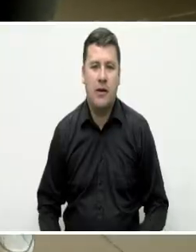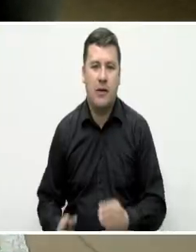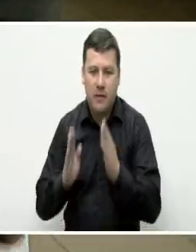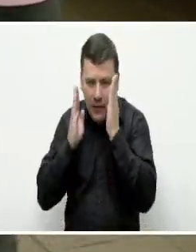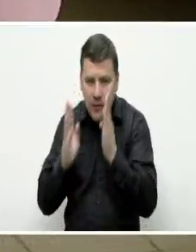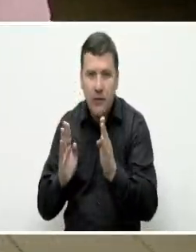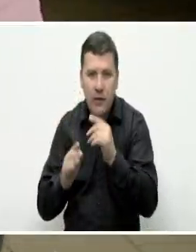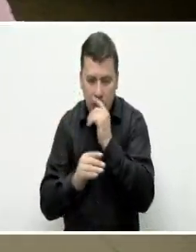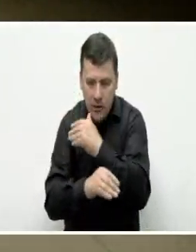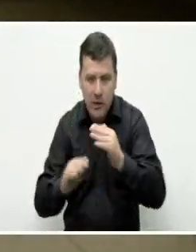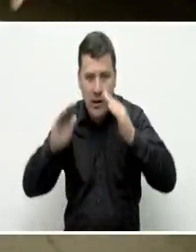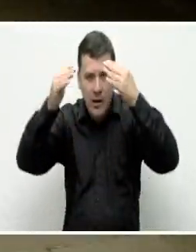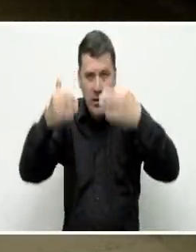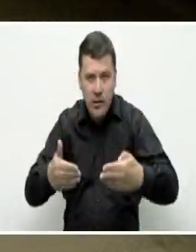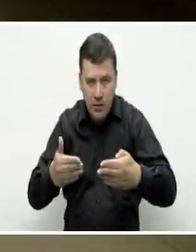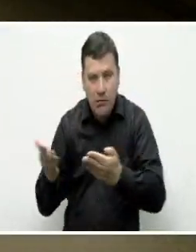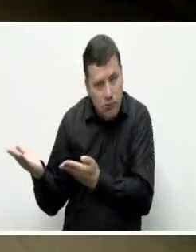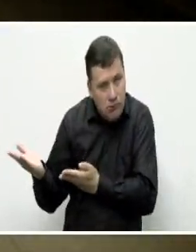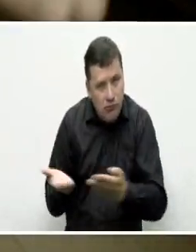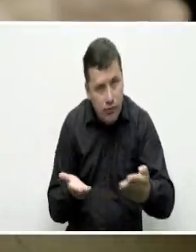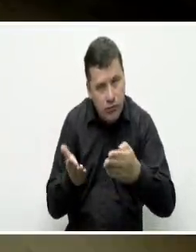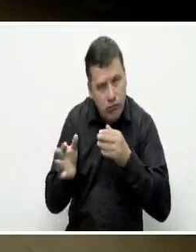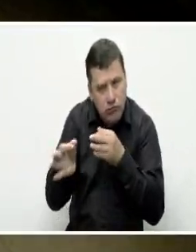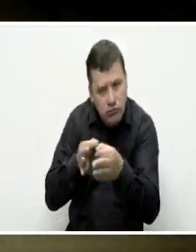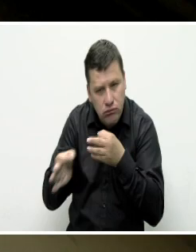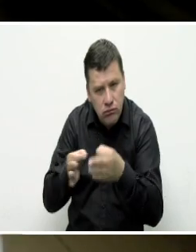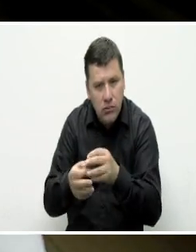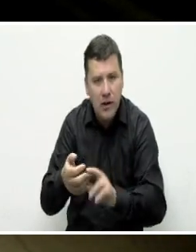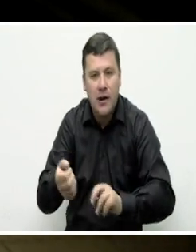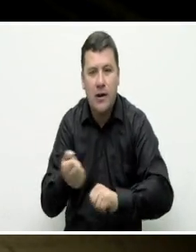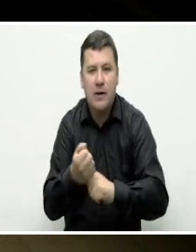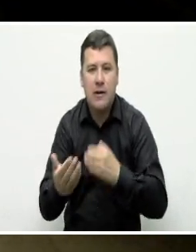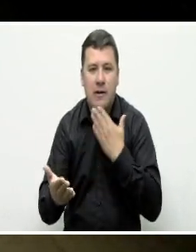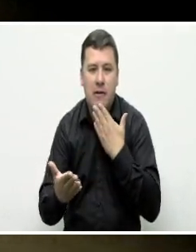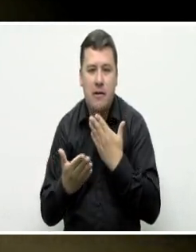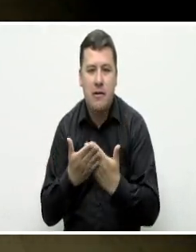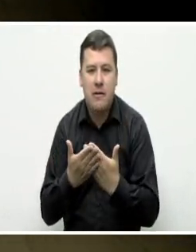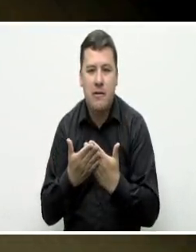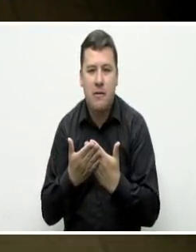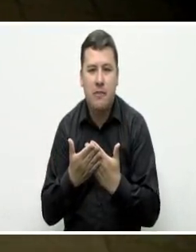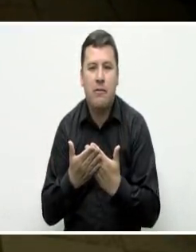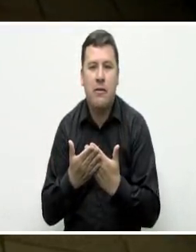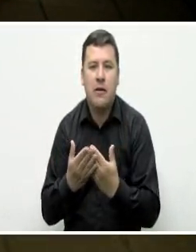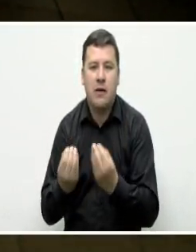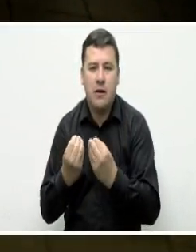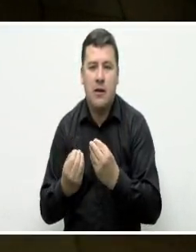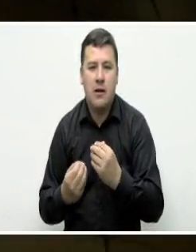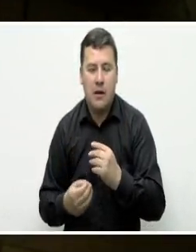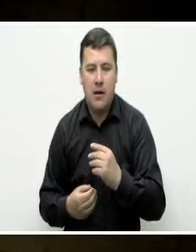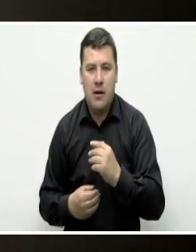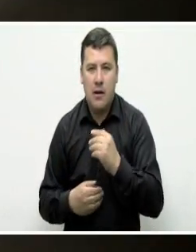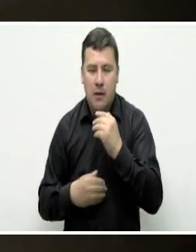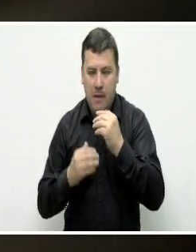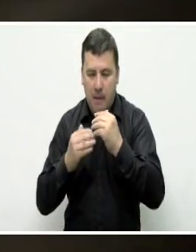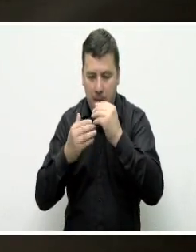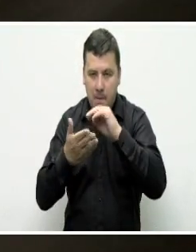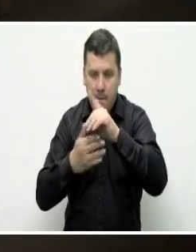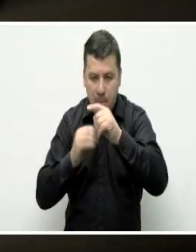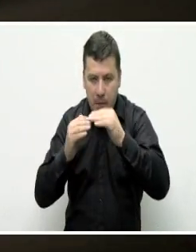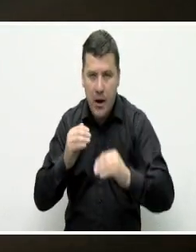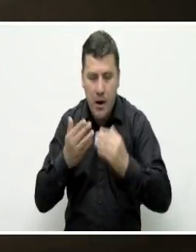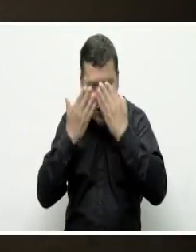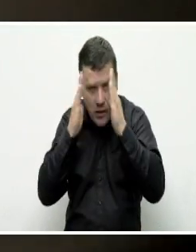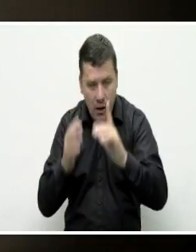en condición de discapacidad y gracias al apoyo de la Registraduría Nacional forman a los menores en democracia,